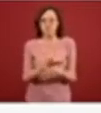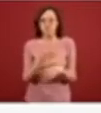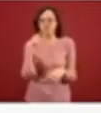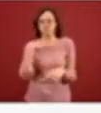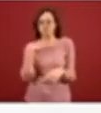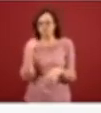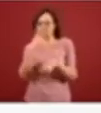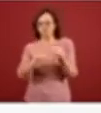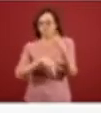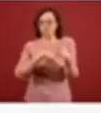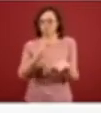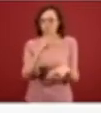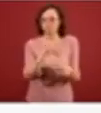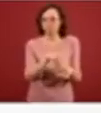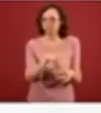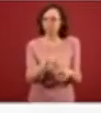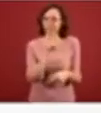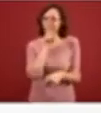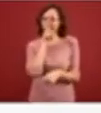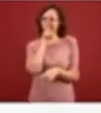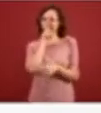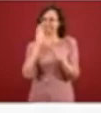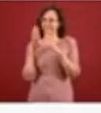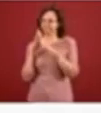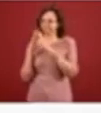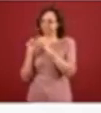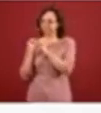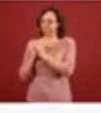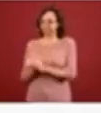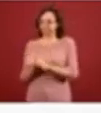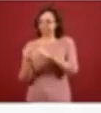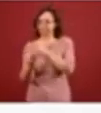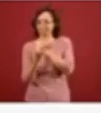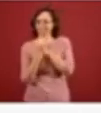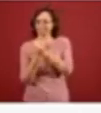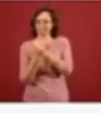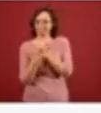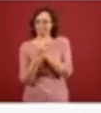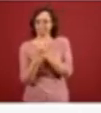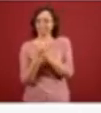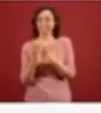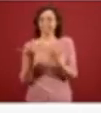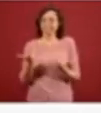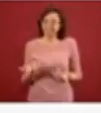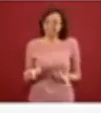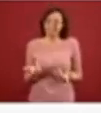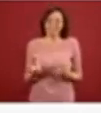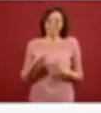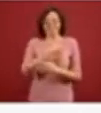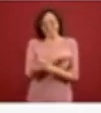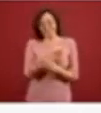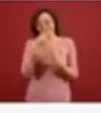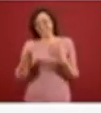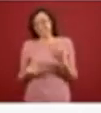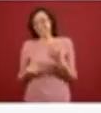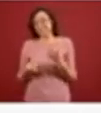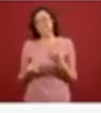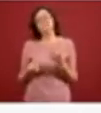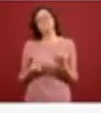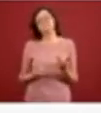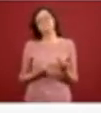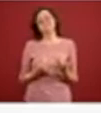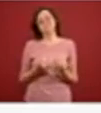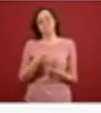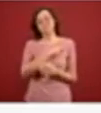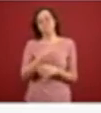donante a salir de su domicilio o de su resguardo y acudir a un banco de sangre a donar, son puntos totalmente importantes que